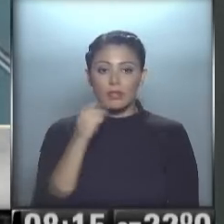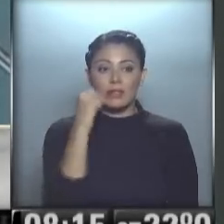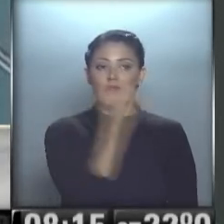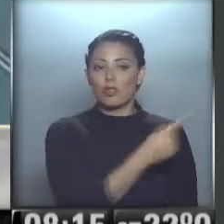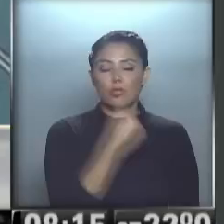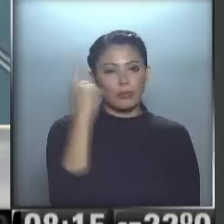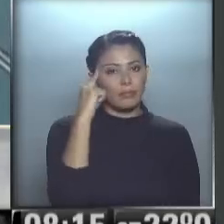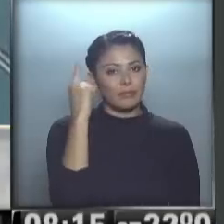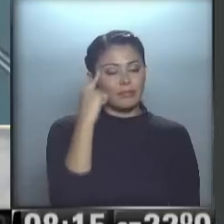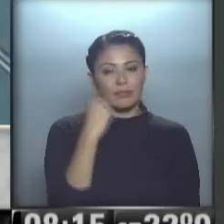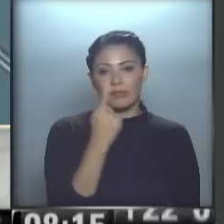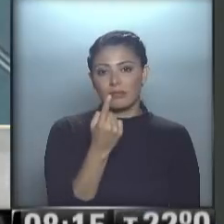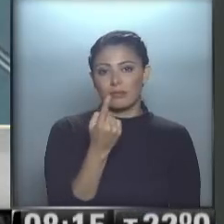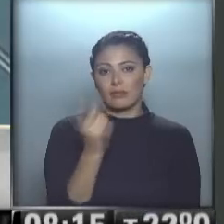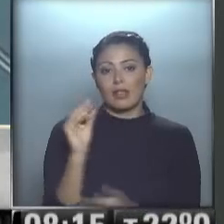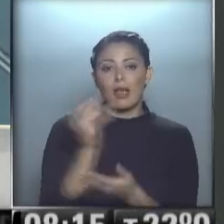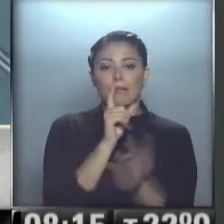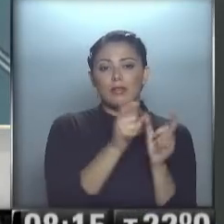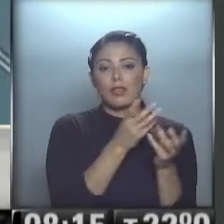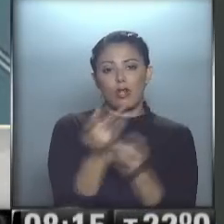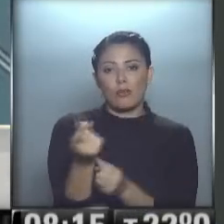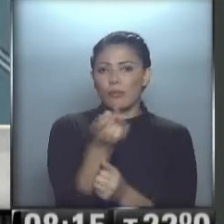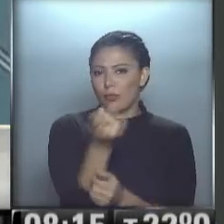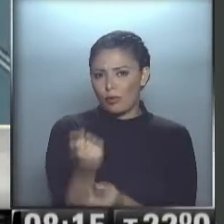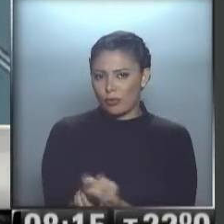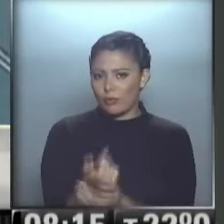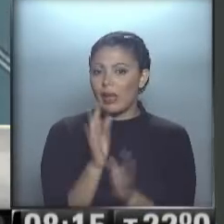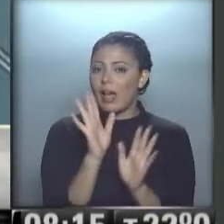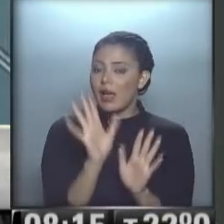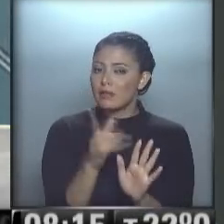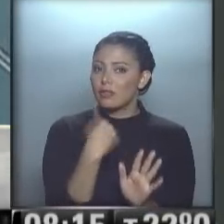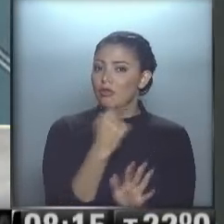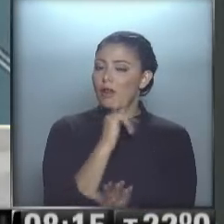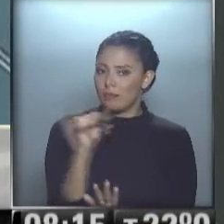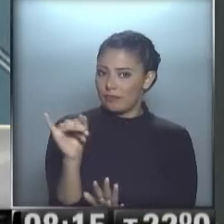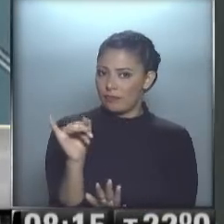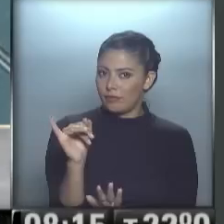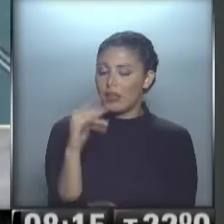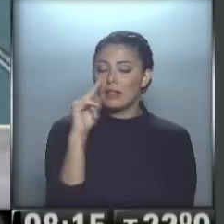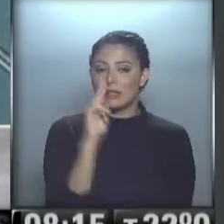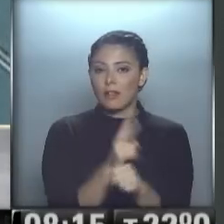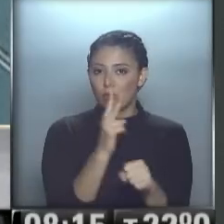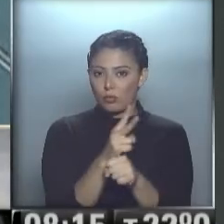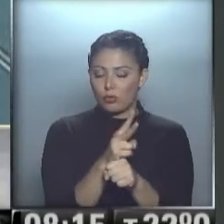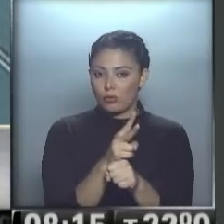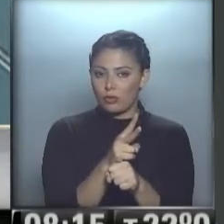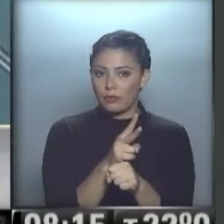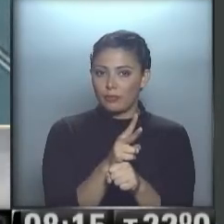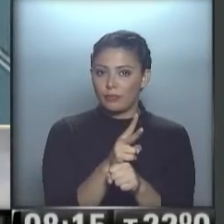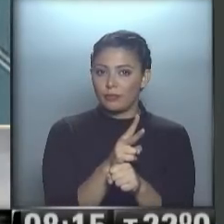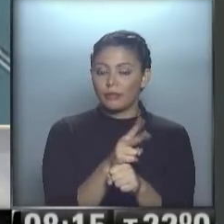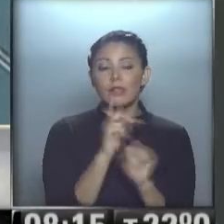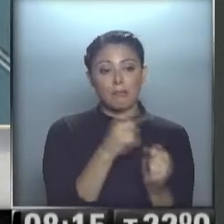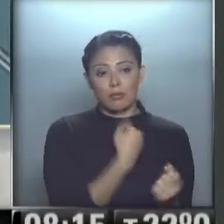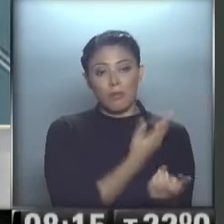nosotros no tiene gran nivel de demanda Esta es la observación que le planteamos en segundo lugar le